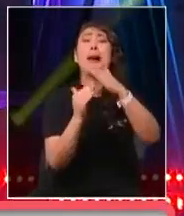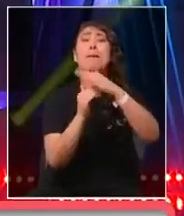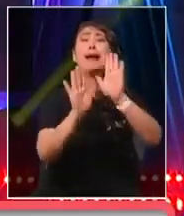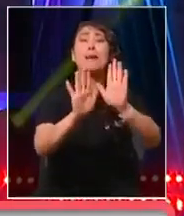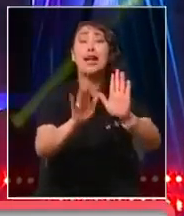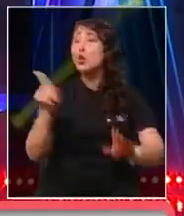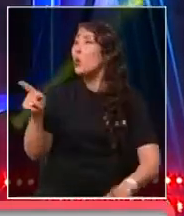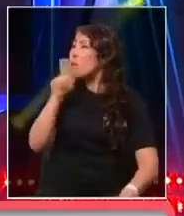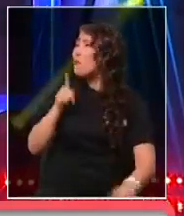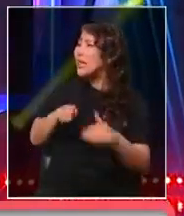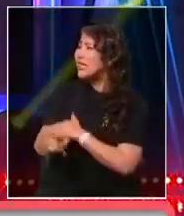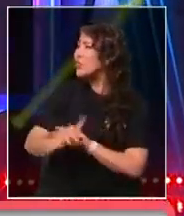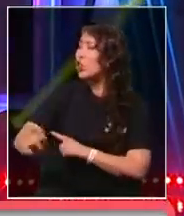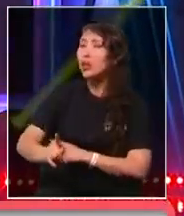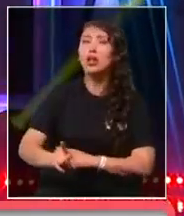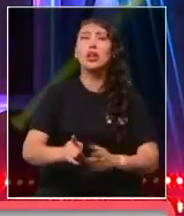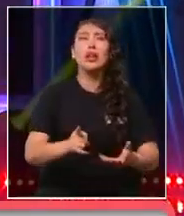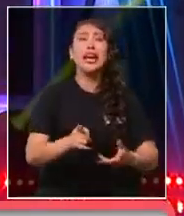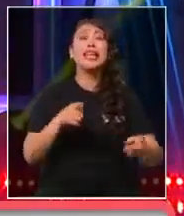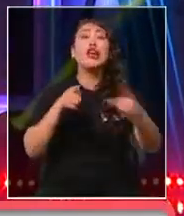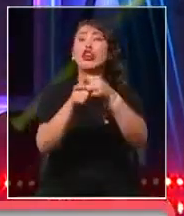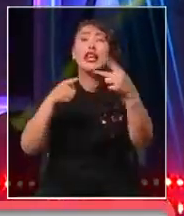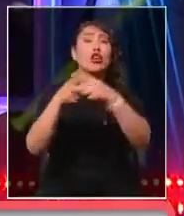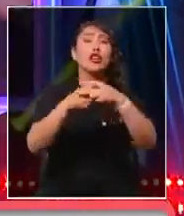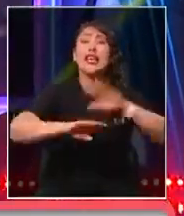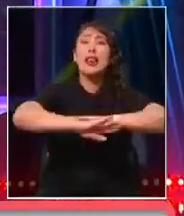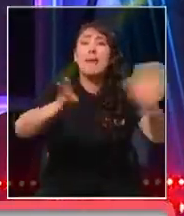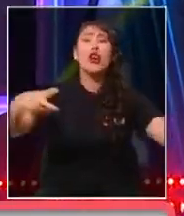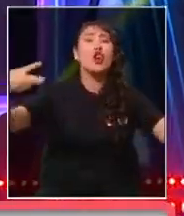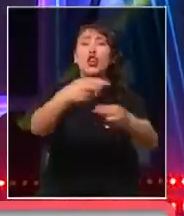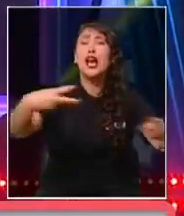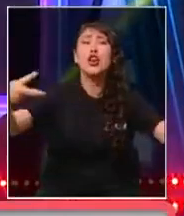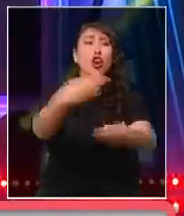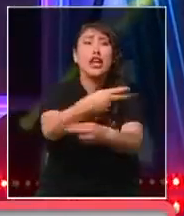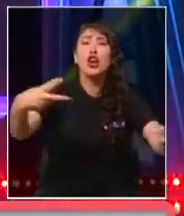¡Tú! Para. No sé vos. Que corte la transmisión,